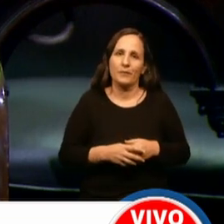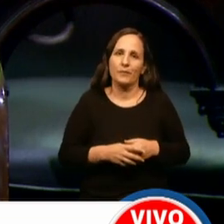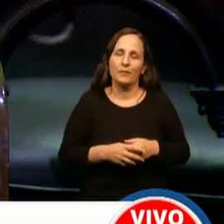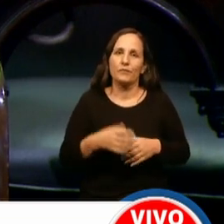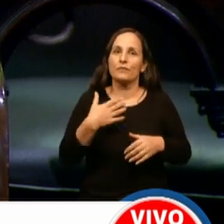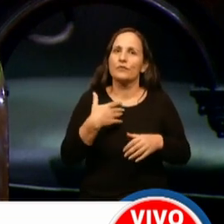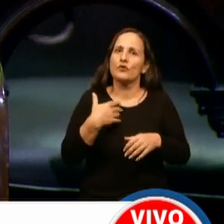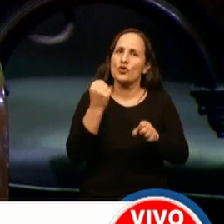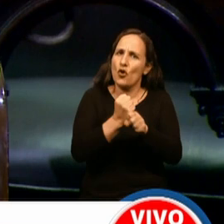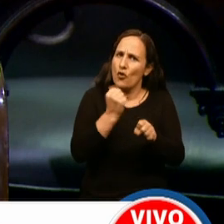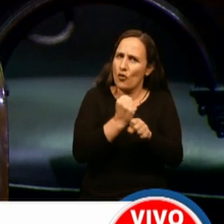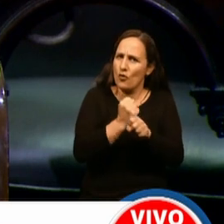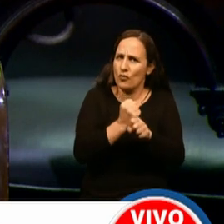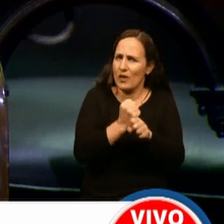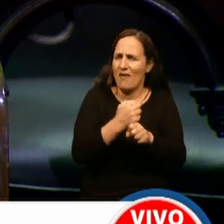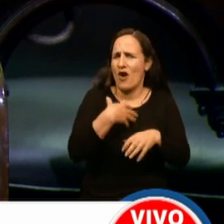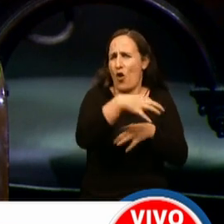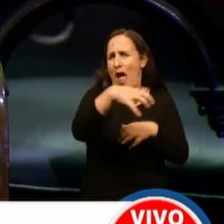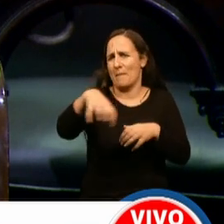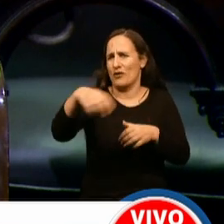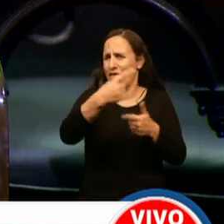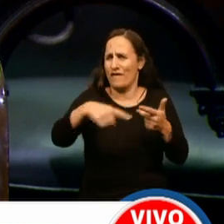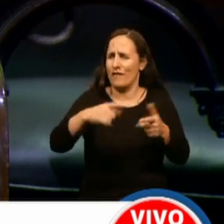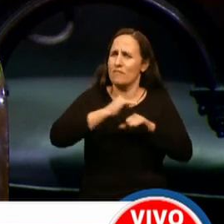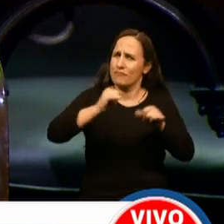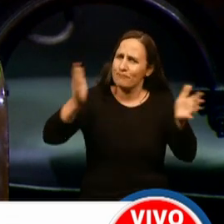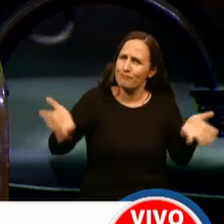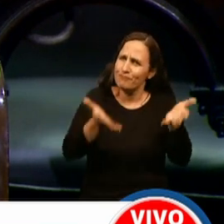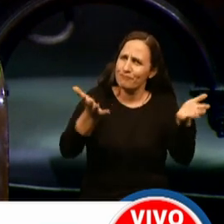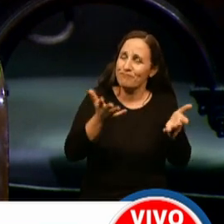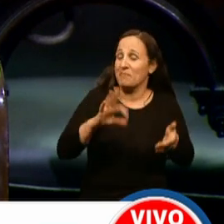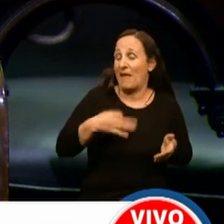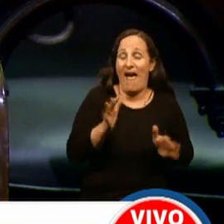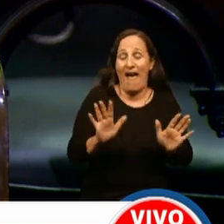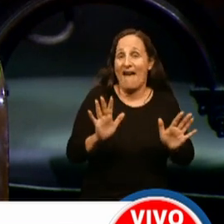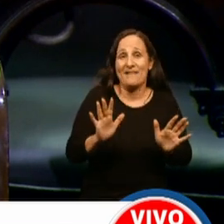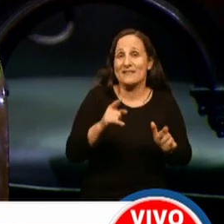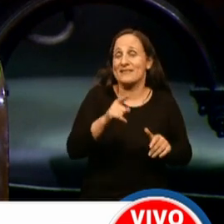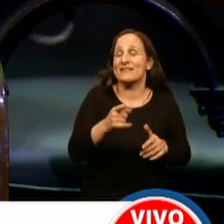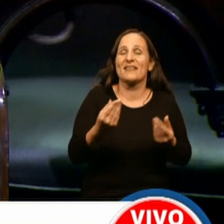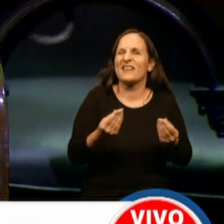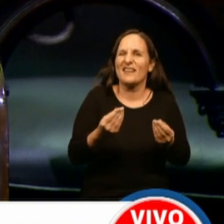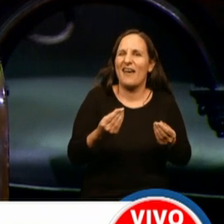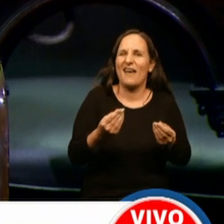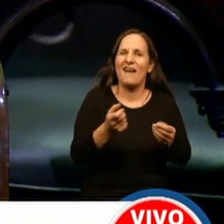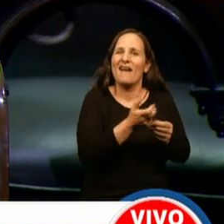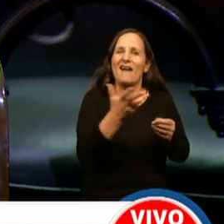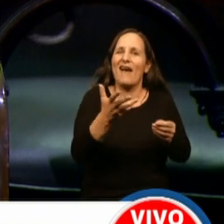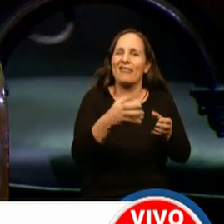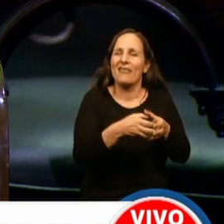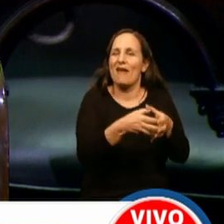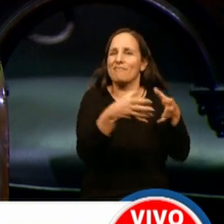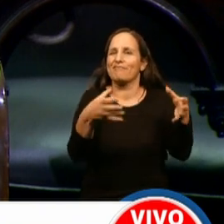trabajo y promuevo en todos los ámbitos de mi vida el aumento de la participación